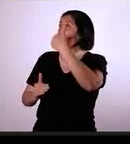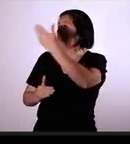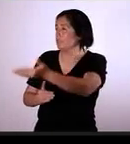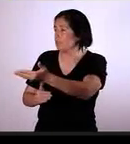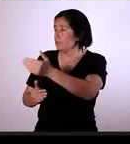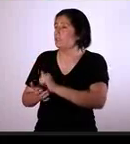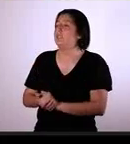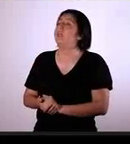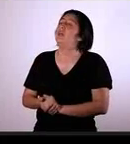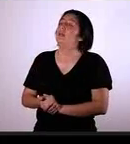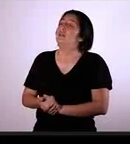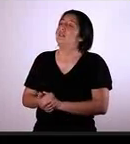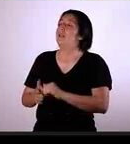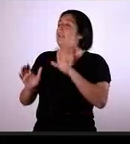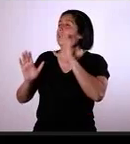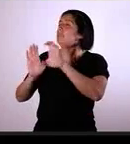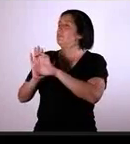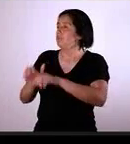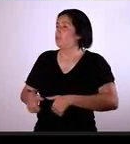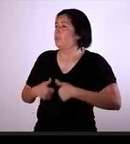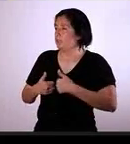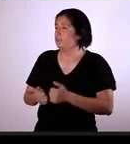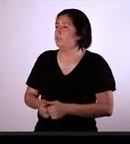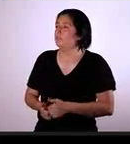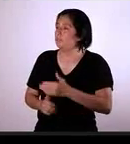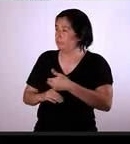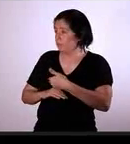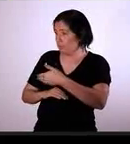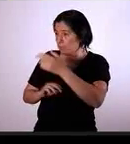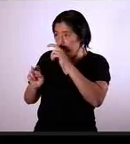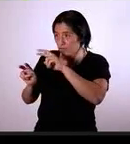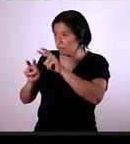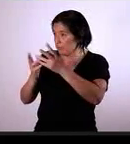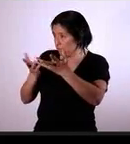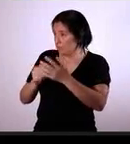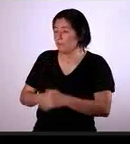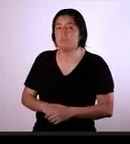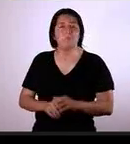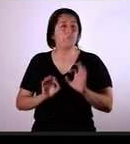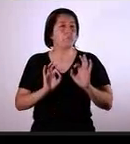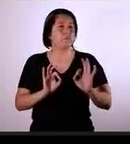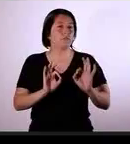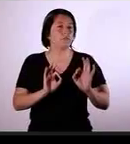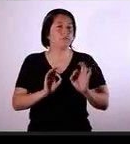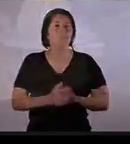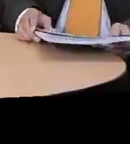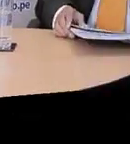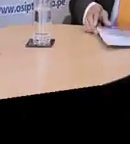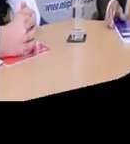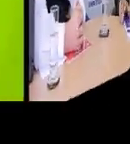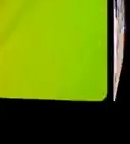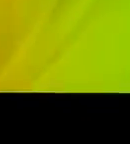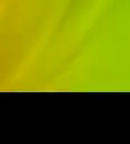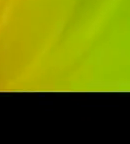siguiente secuencia, Ejemplos de Vida. Nos vamos a ver el ejemplo de vida. Perfecto, ahí estamos, Enrique.